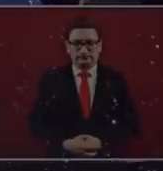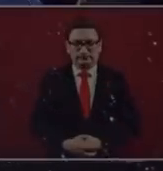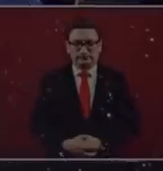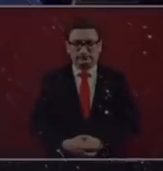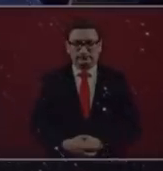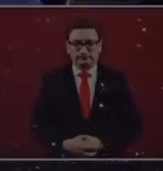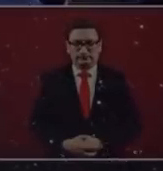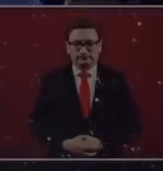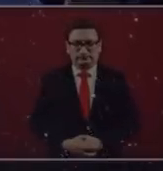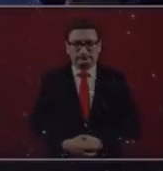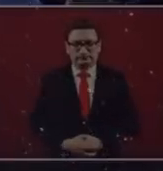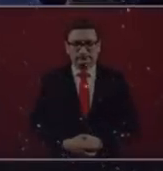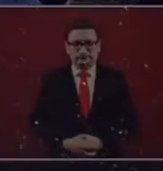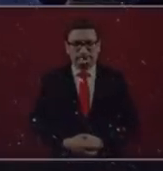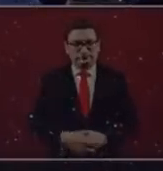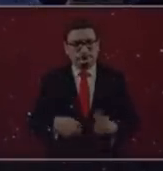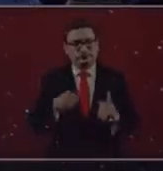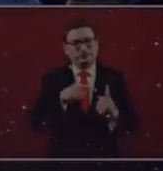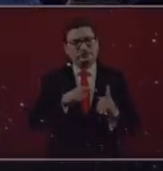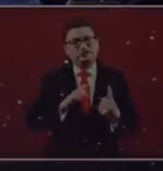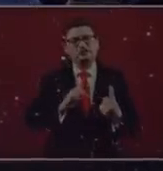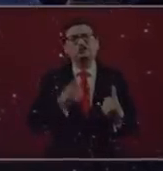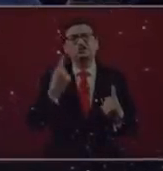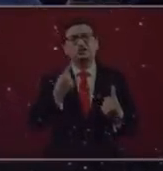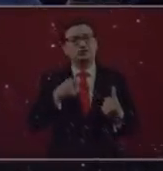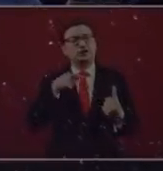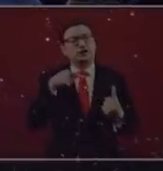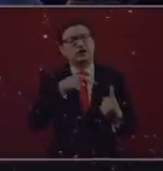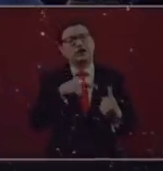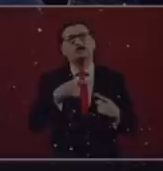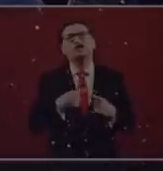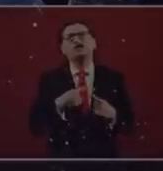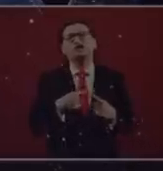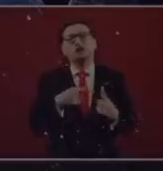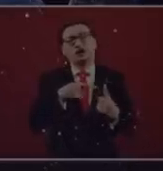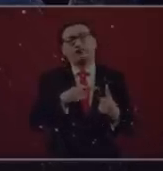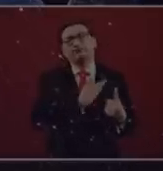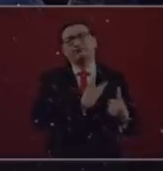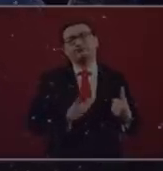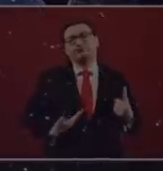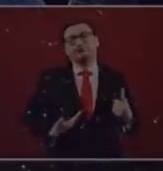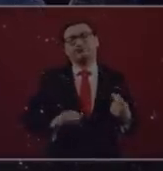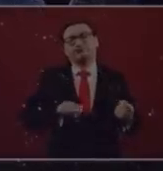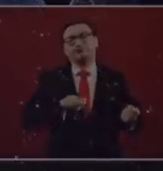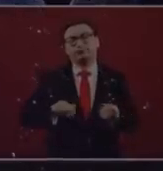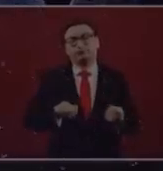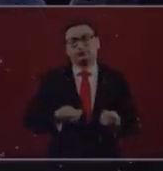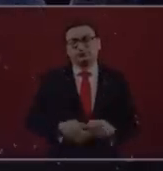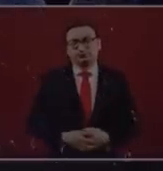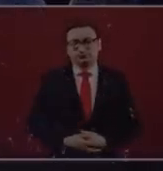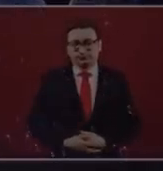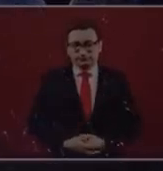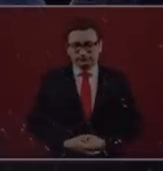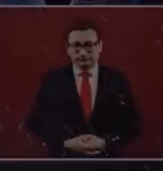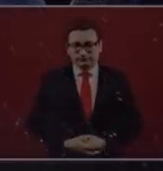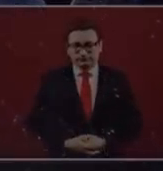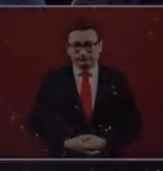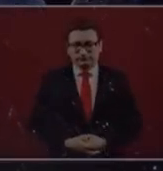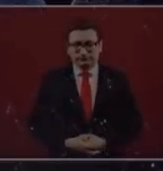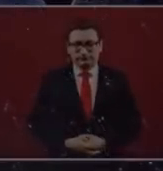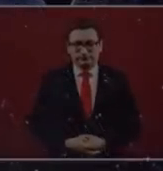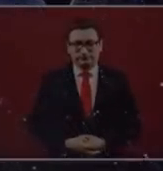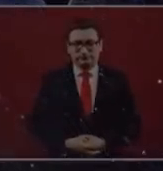solamente se necesita un solo hombre, un presidente, controlado y manipulado por todas estas cuestiones en sus